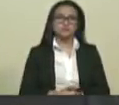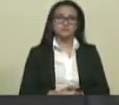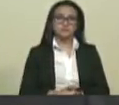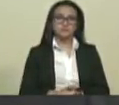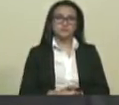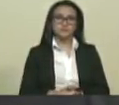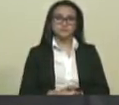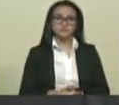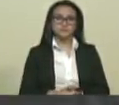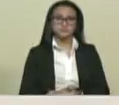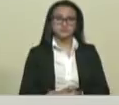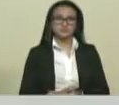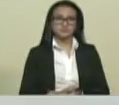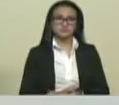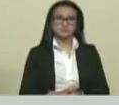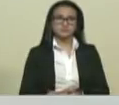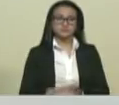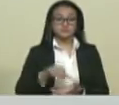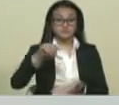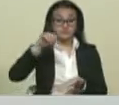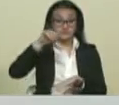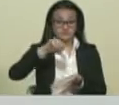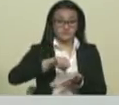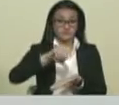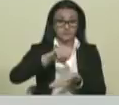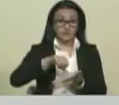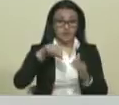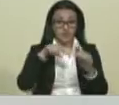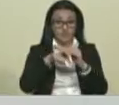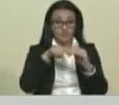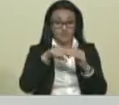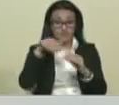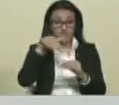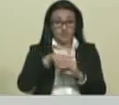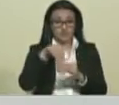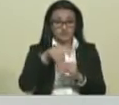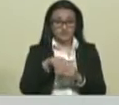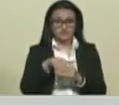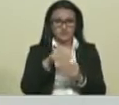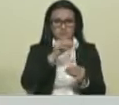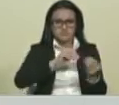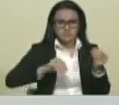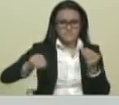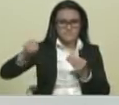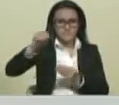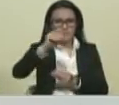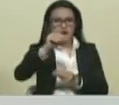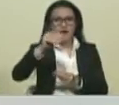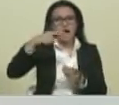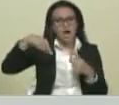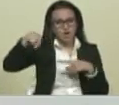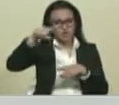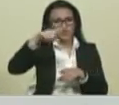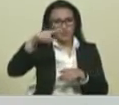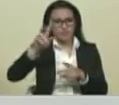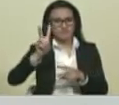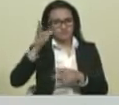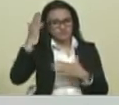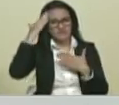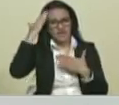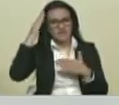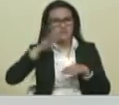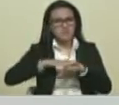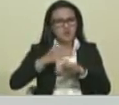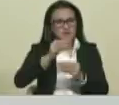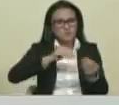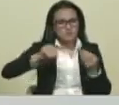otro lugar. Mira, los centros de votación los reubicamos en primera instancia, como todo el país sabe, por motivos de